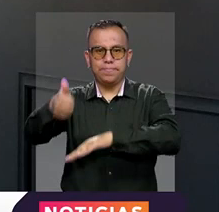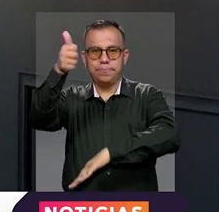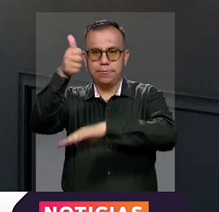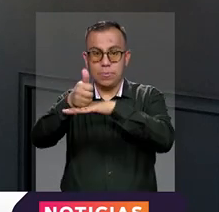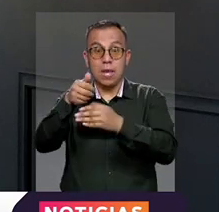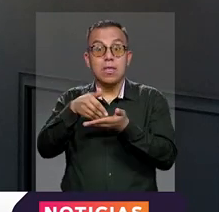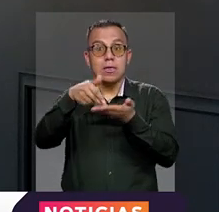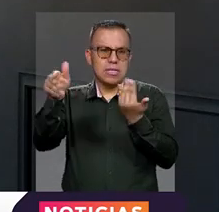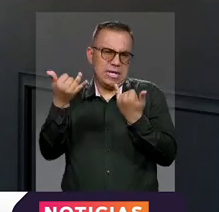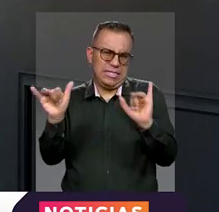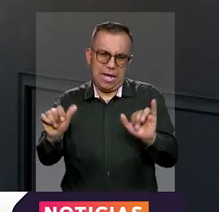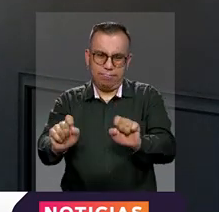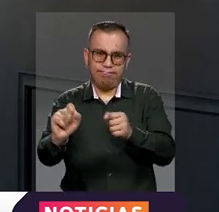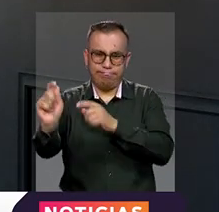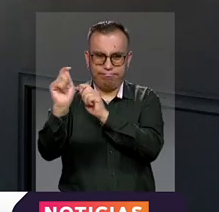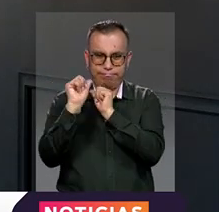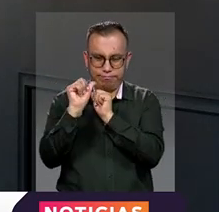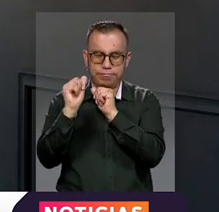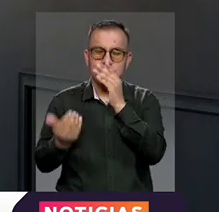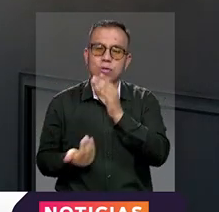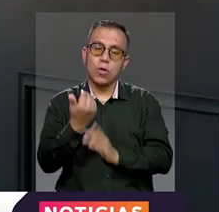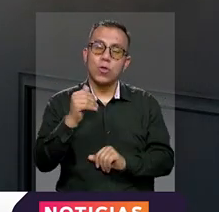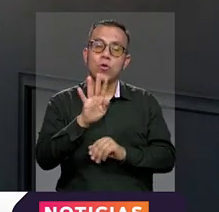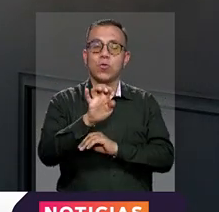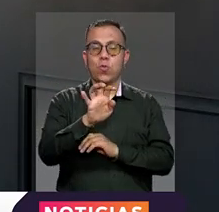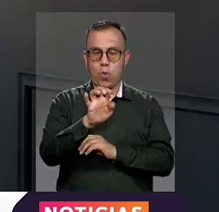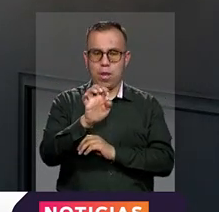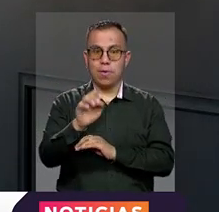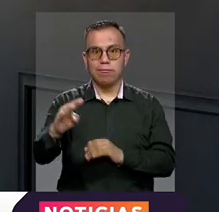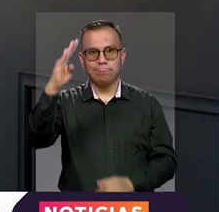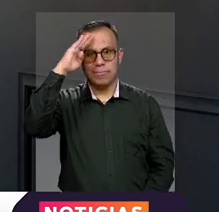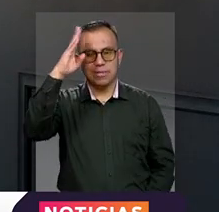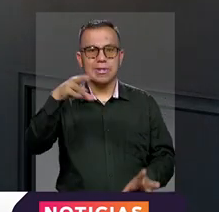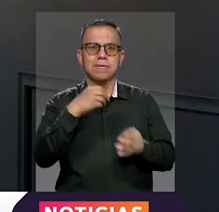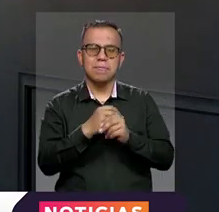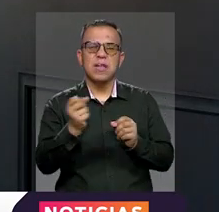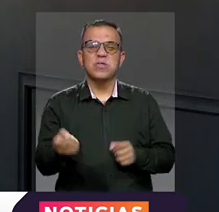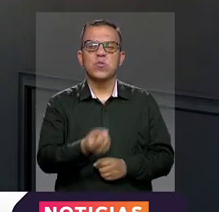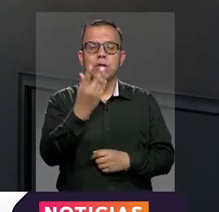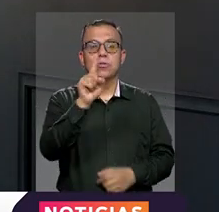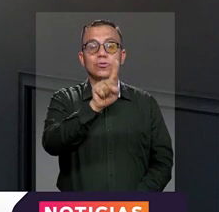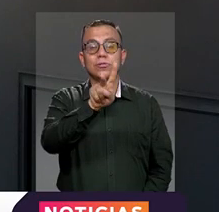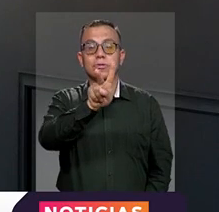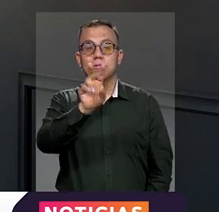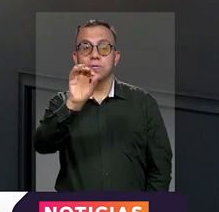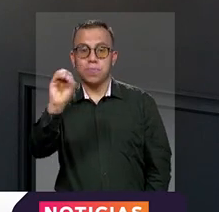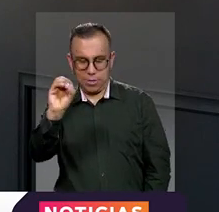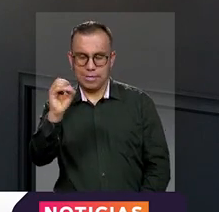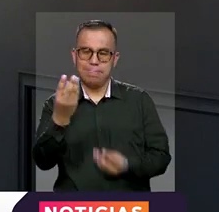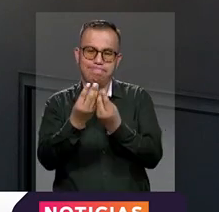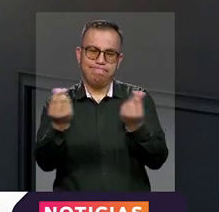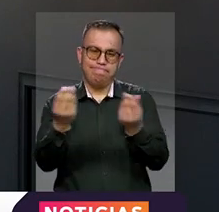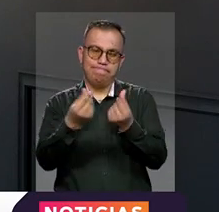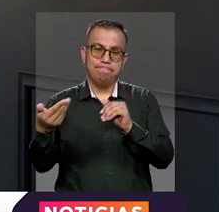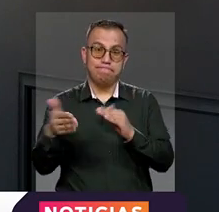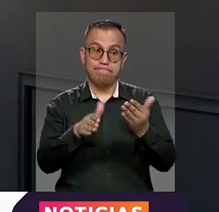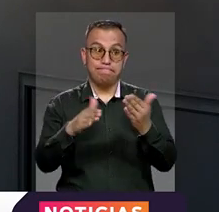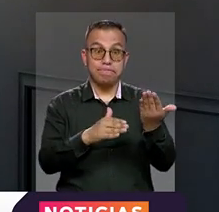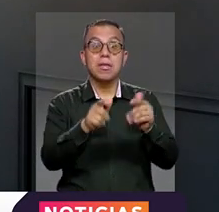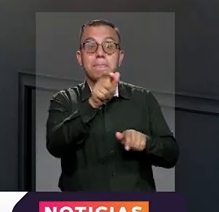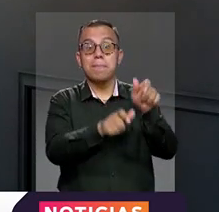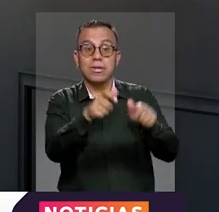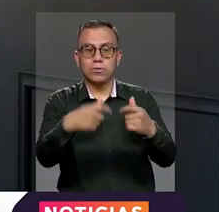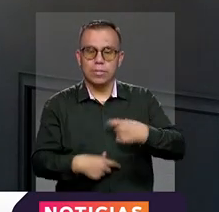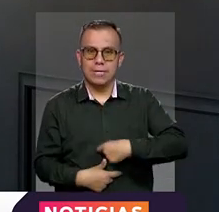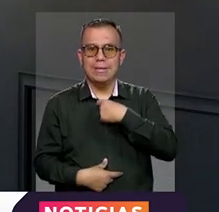retiro Paulino Coronado, a otros 9 militares y a un civil por 120 casos de asesinato y desapariciones de civiles que fueron